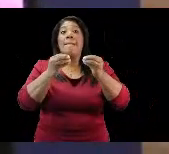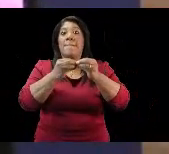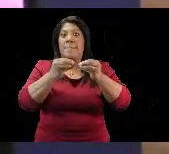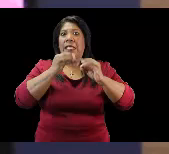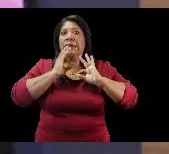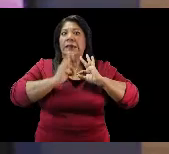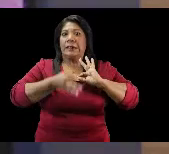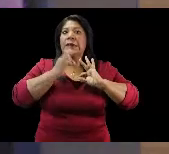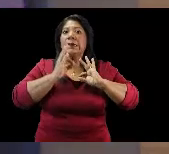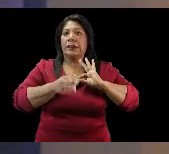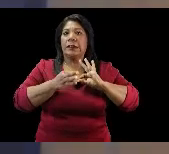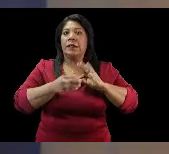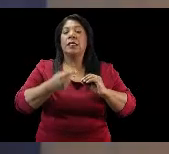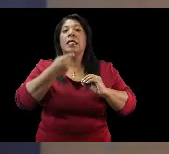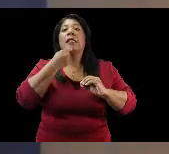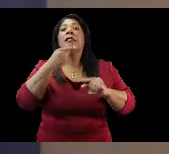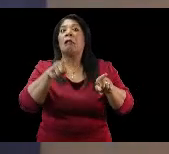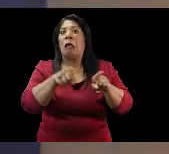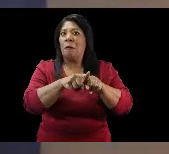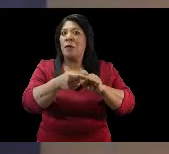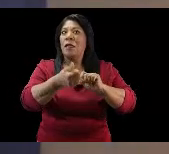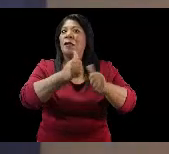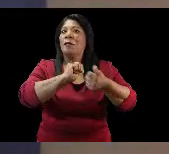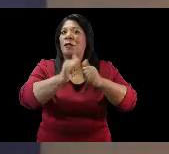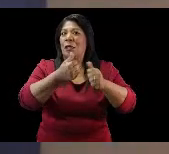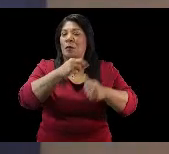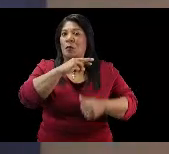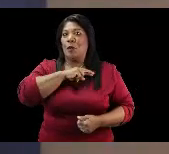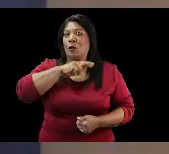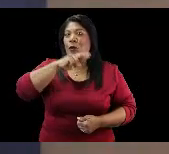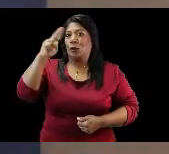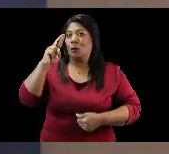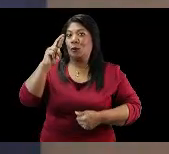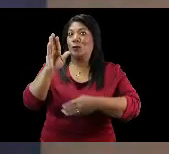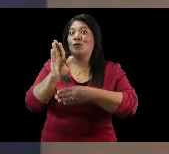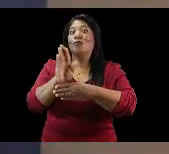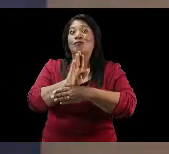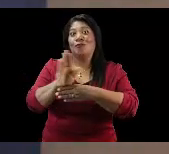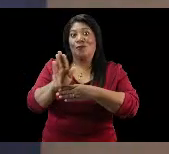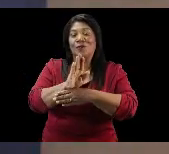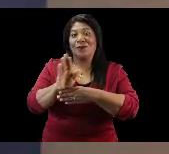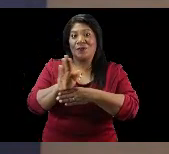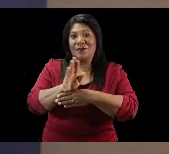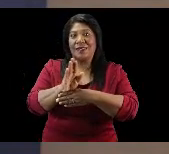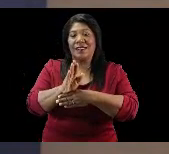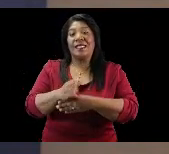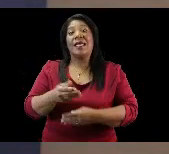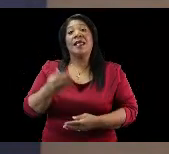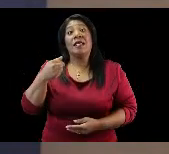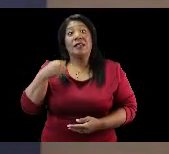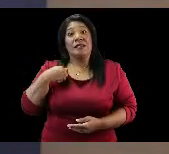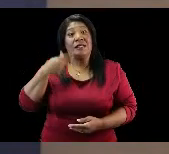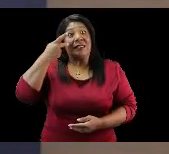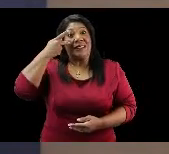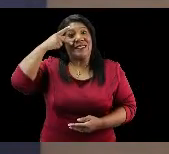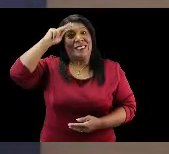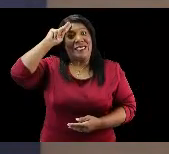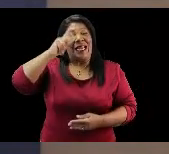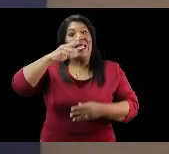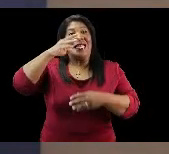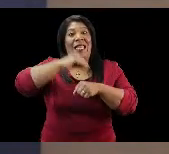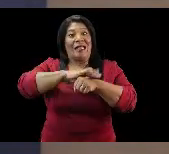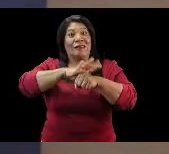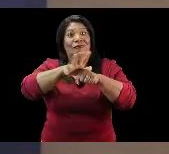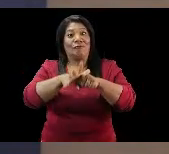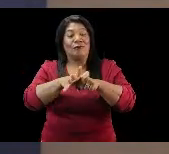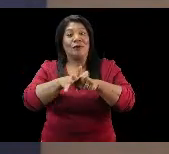diferentes ámbitos, como es el deporte, religioso, televisivo, con la oportunidad que tuve para el